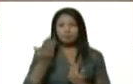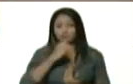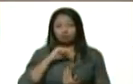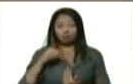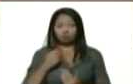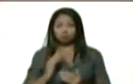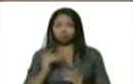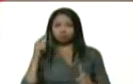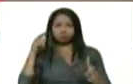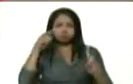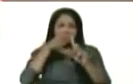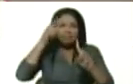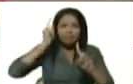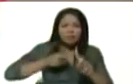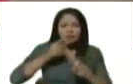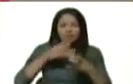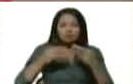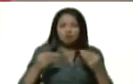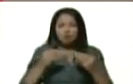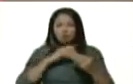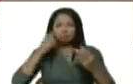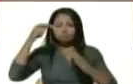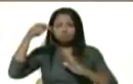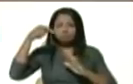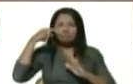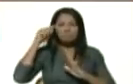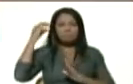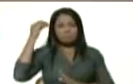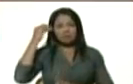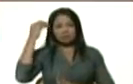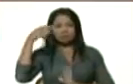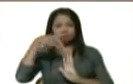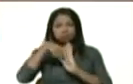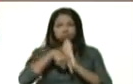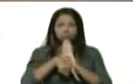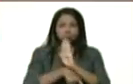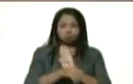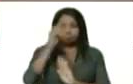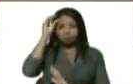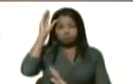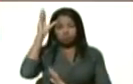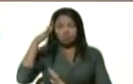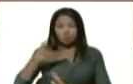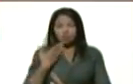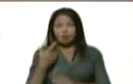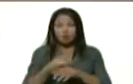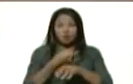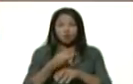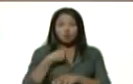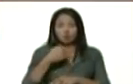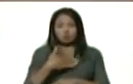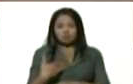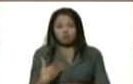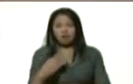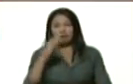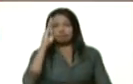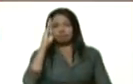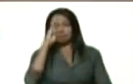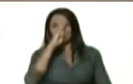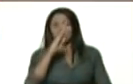llevar a la profundidad de la capacidad de gobierno. Yo quisiera que nuestro compañero Diosdado Cabello